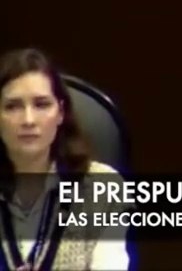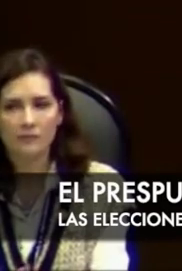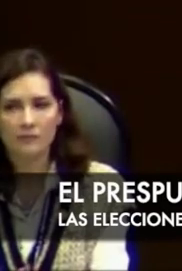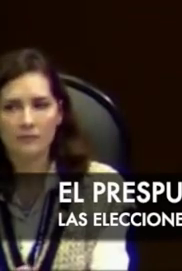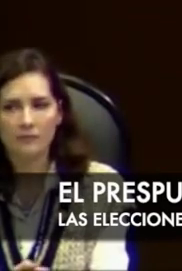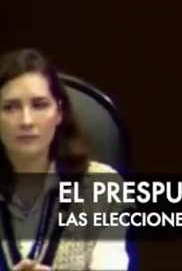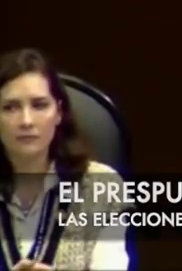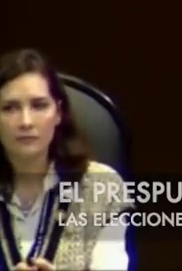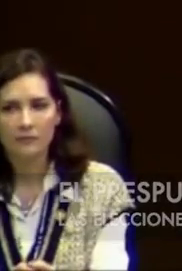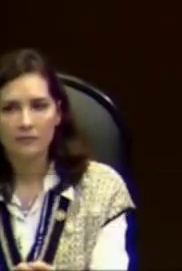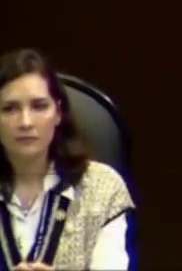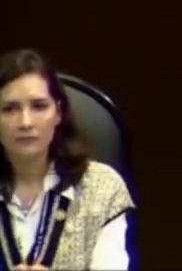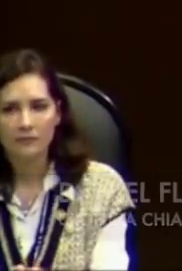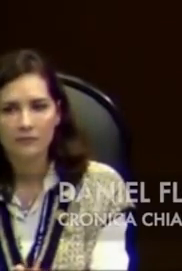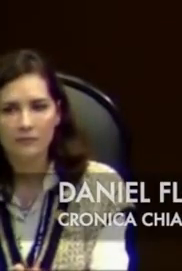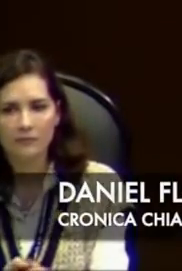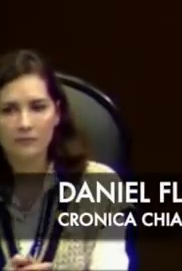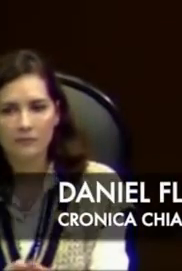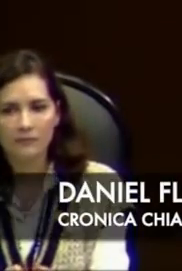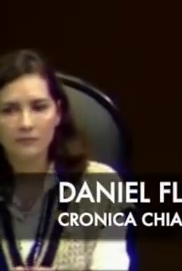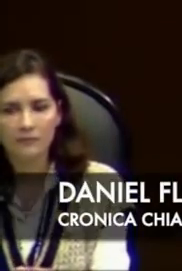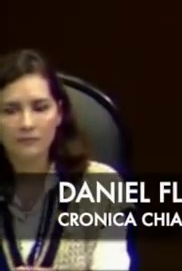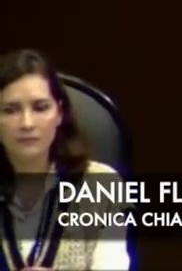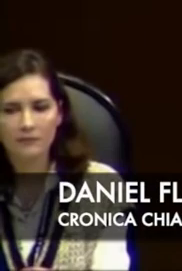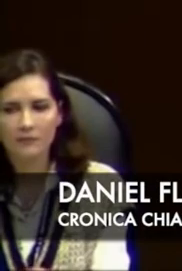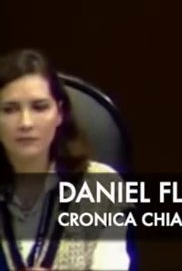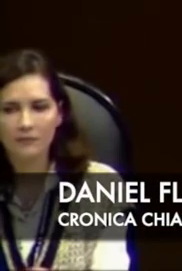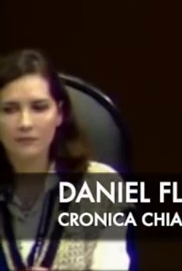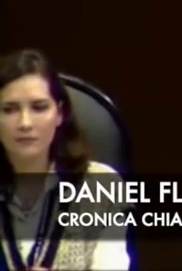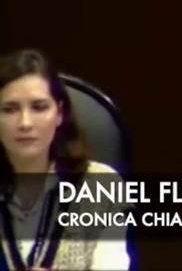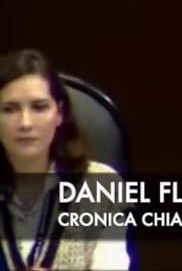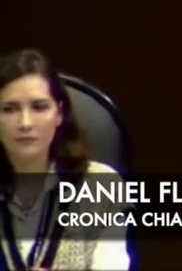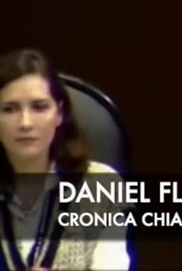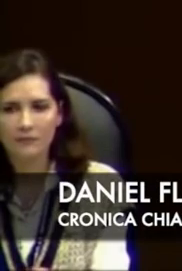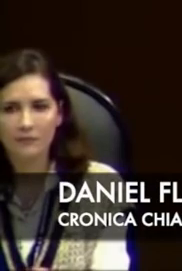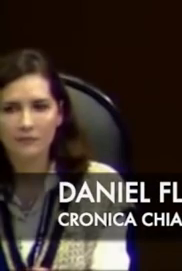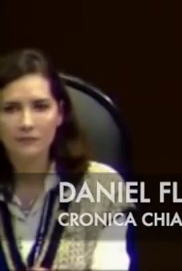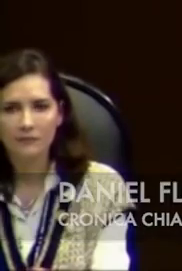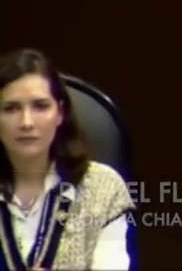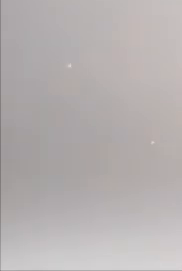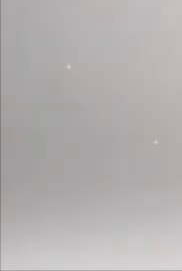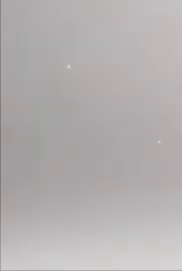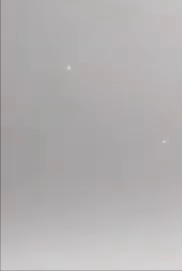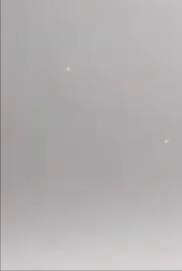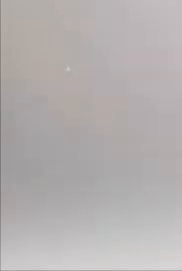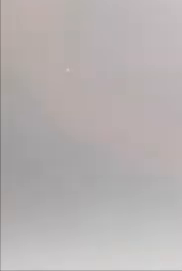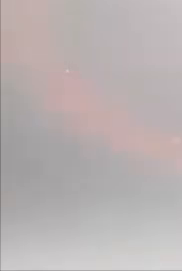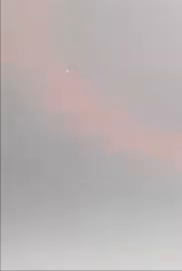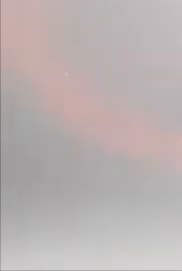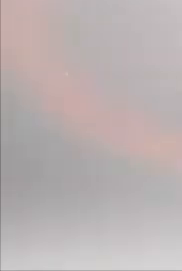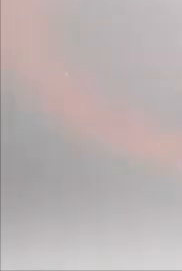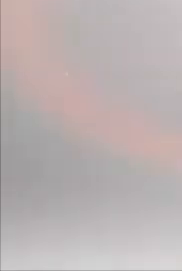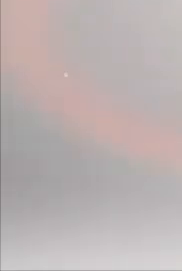que hacer todos los mexicanos, es cuestionar y criticar los excesos.